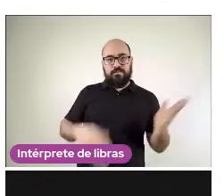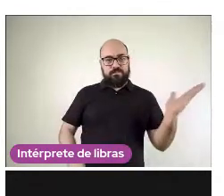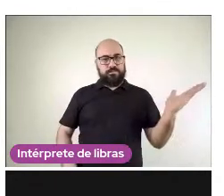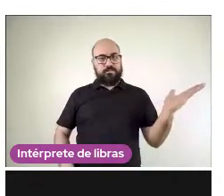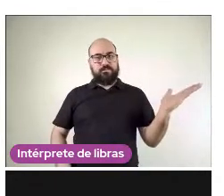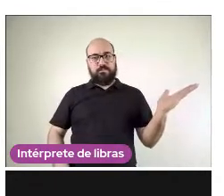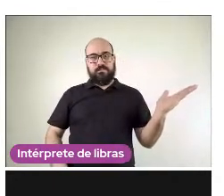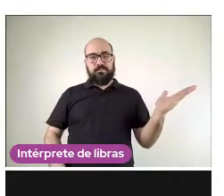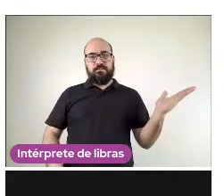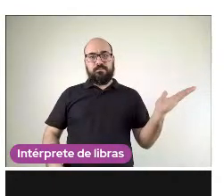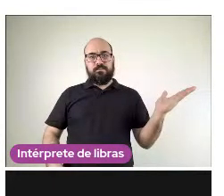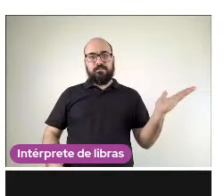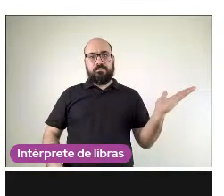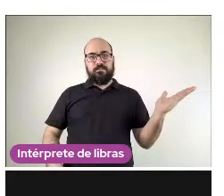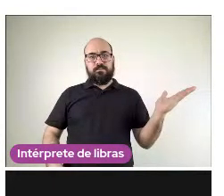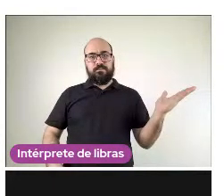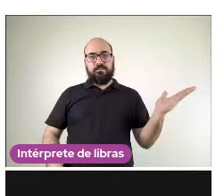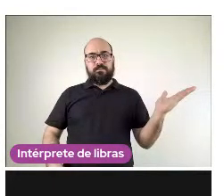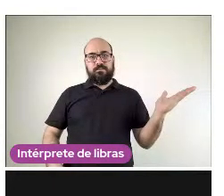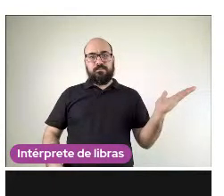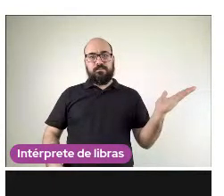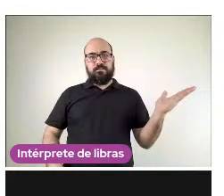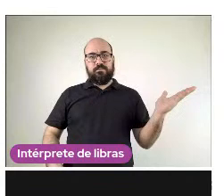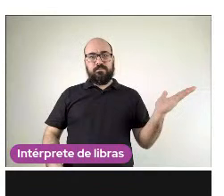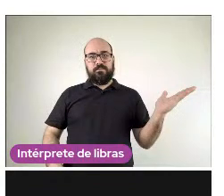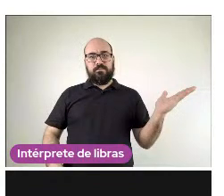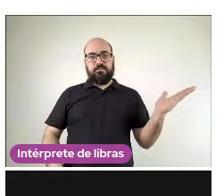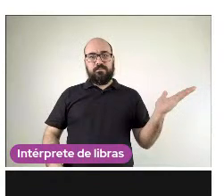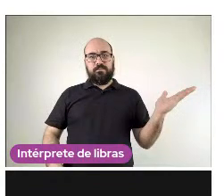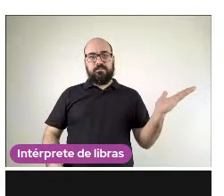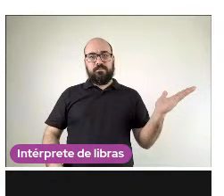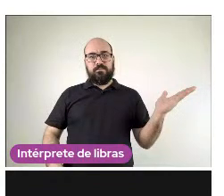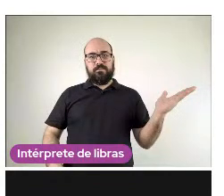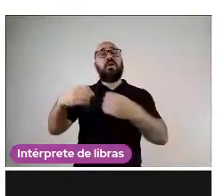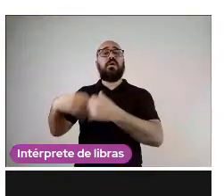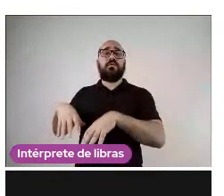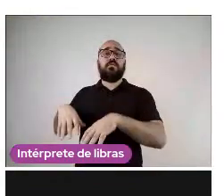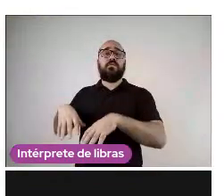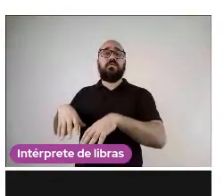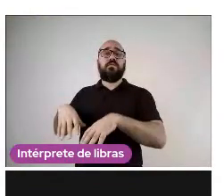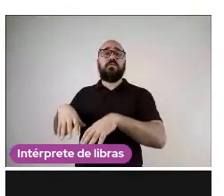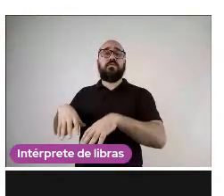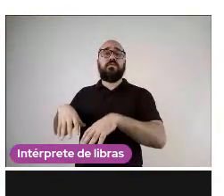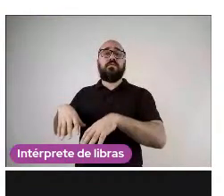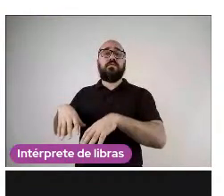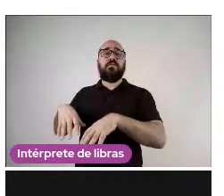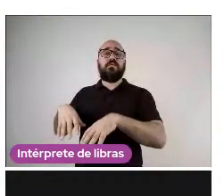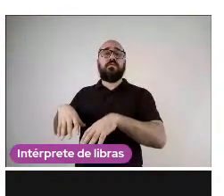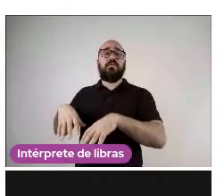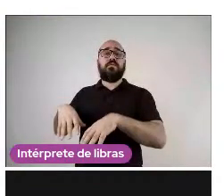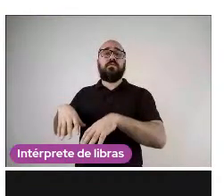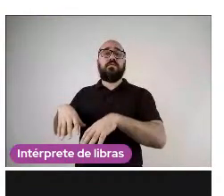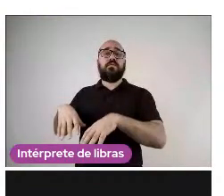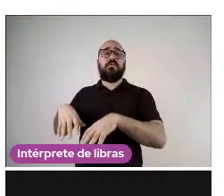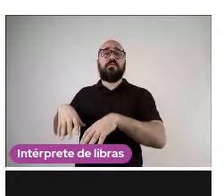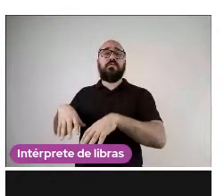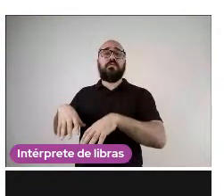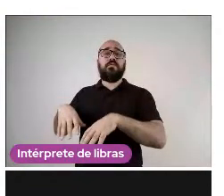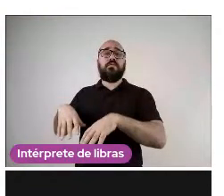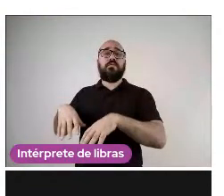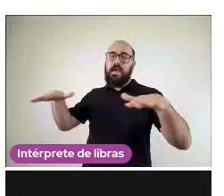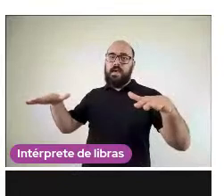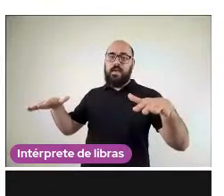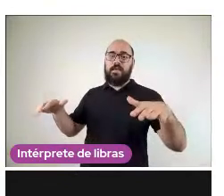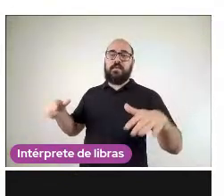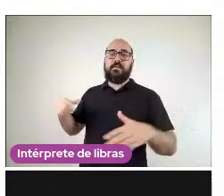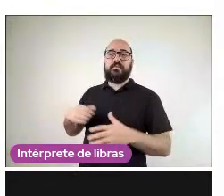Los últimos años he estado trabajando en Costa Rica. Uno de los proyectos principales fue la ampliación de un área marina protegida en la zona del Pacífico